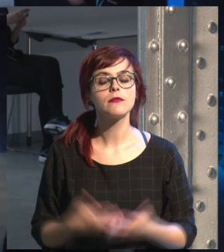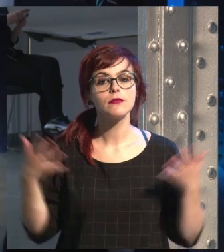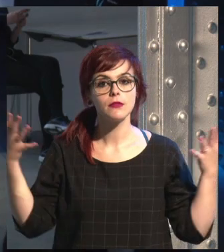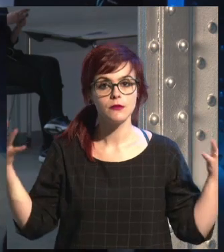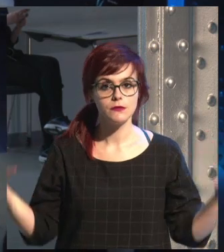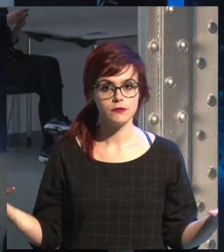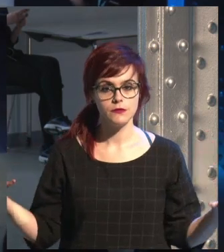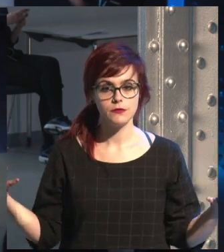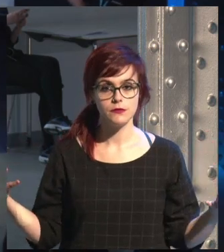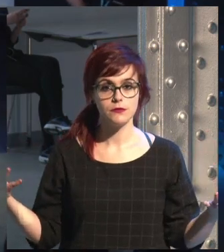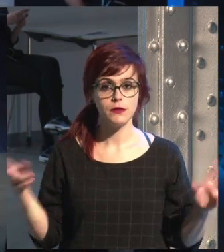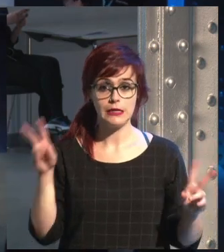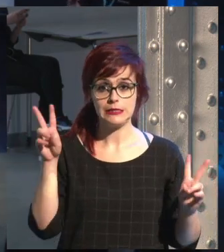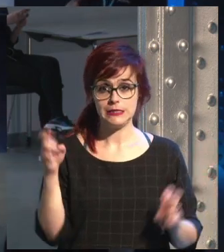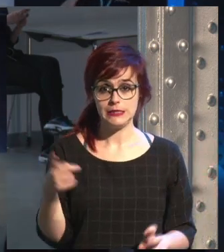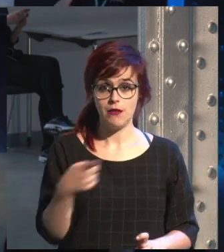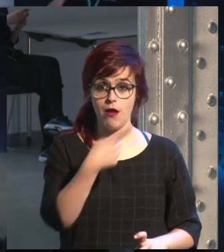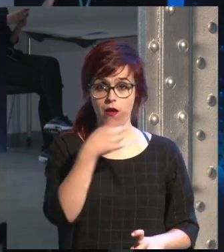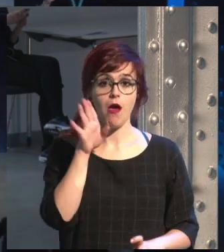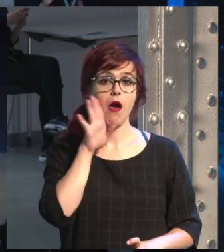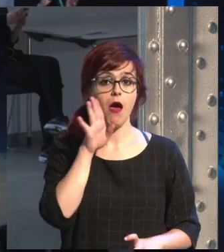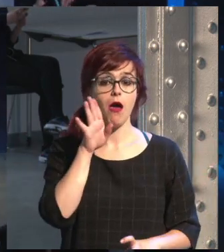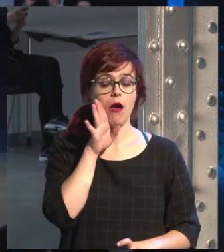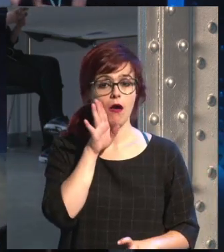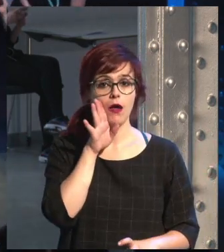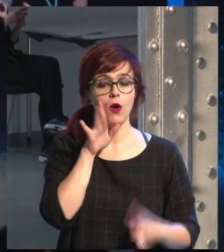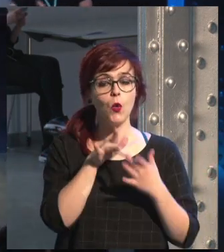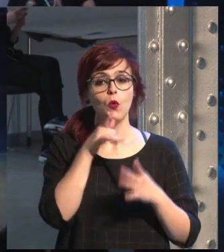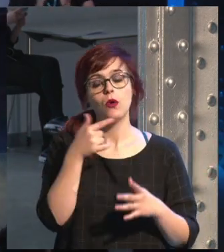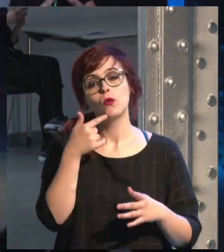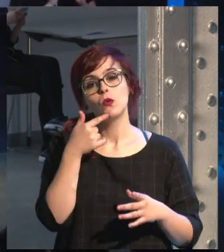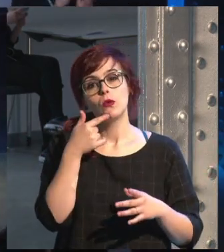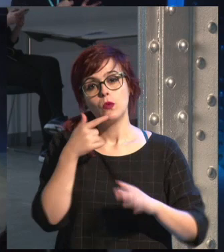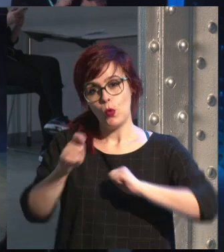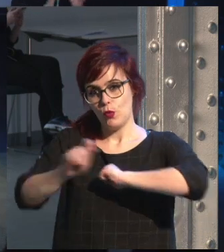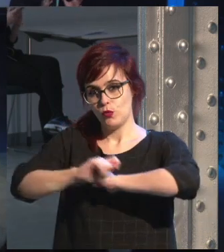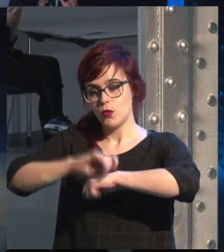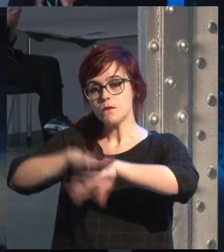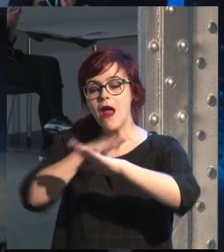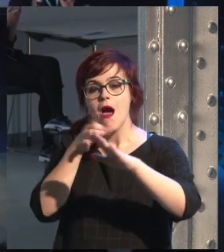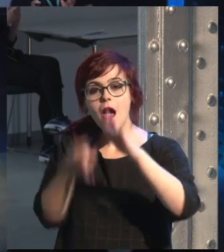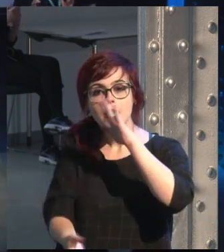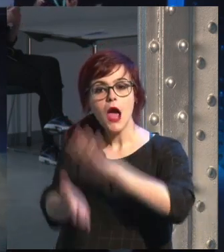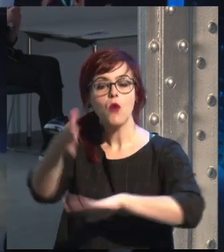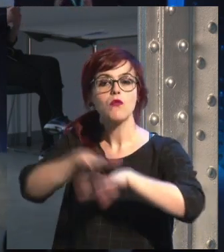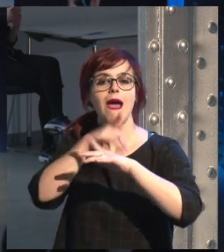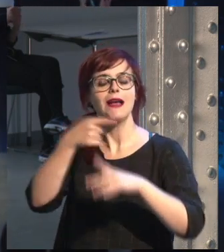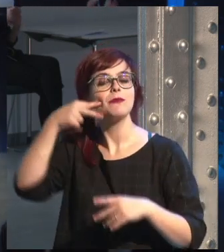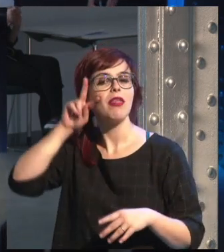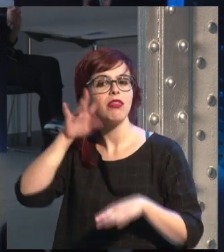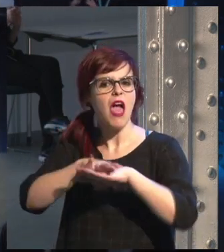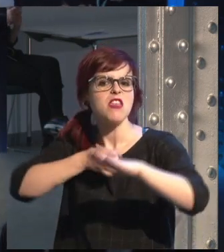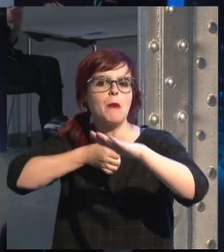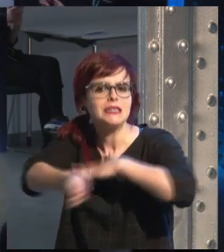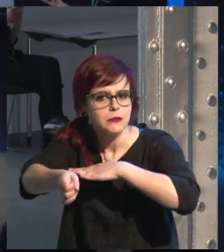Aquí esto nos va a dar una pista de por dónde tengo que invertir yo, por así decirlo, a la hora de crear una experiencia inmersiva, dónde